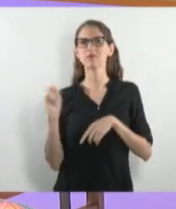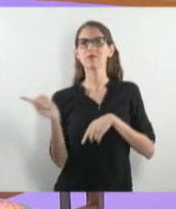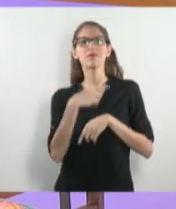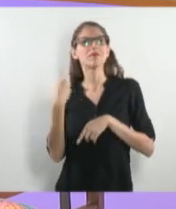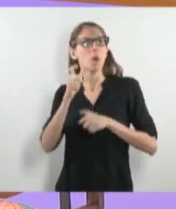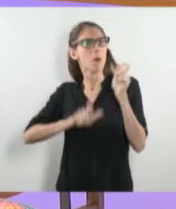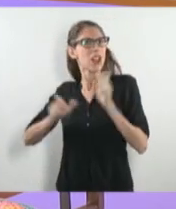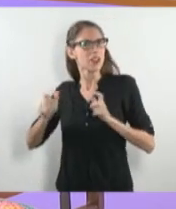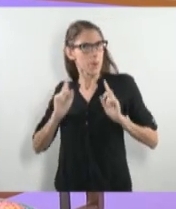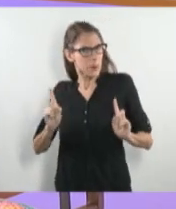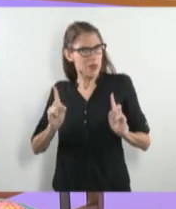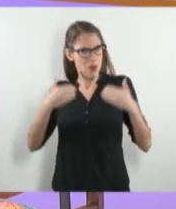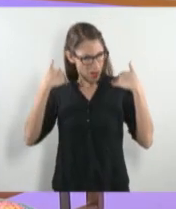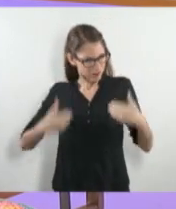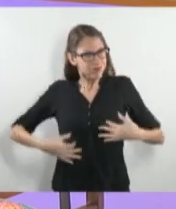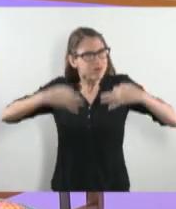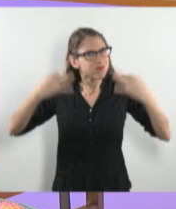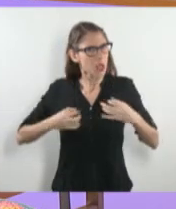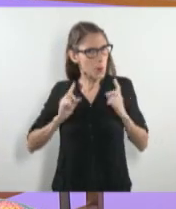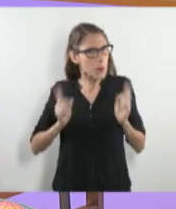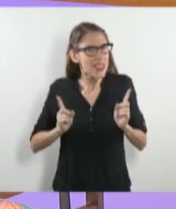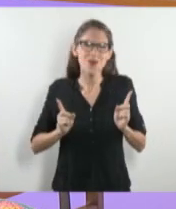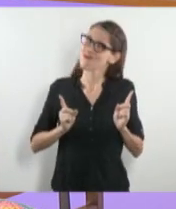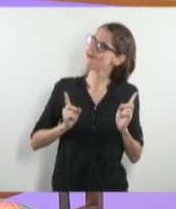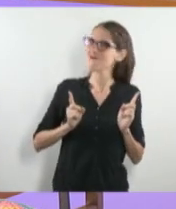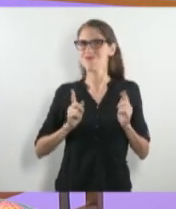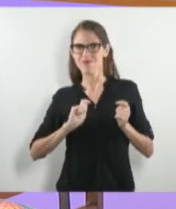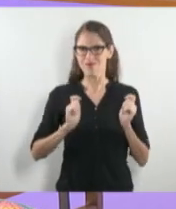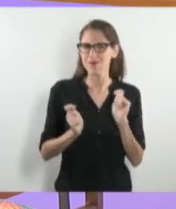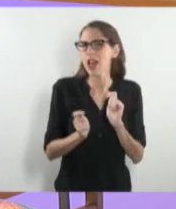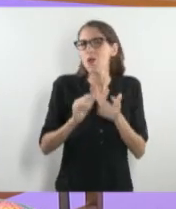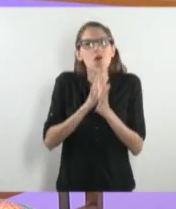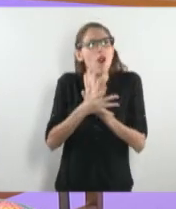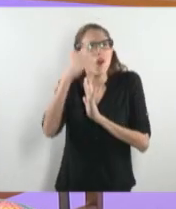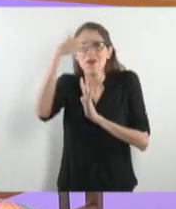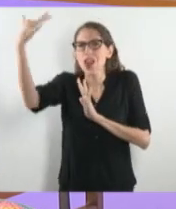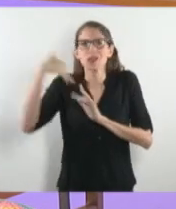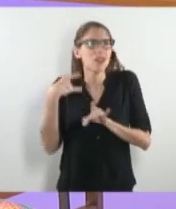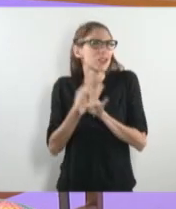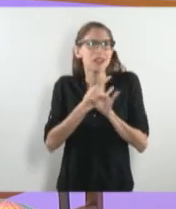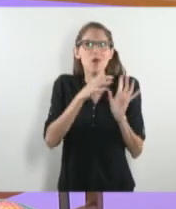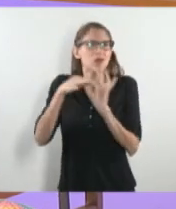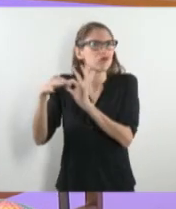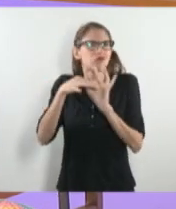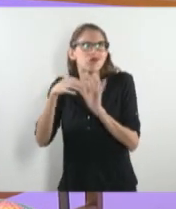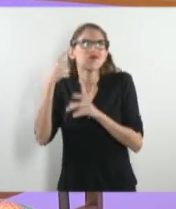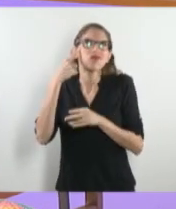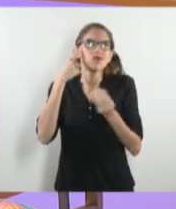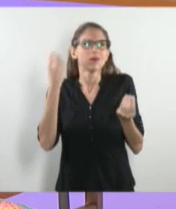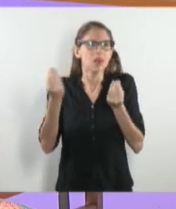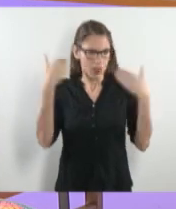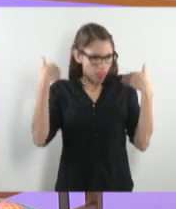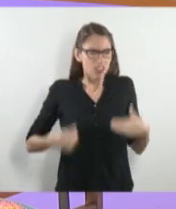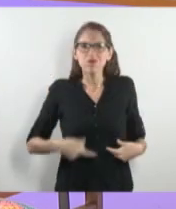pero no somos los mismos. No me puedo sacar, ¿no?, estos dilemas filosóficos, que, bueno, atraviesan lo que uno